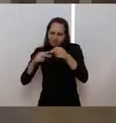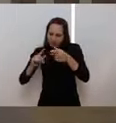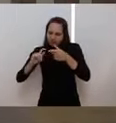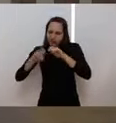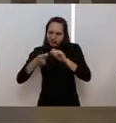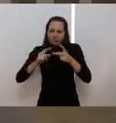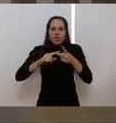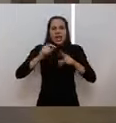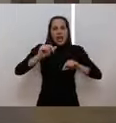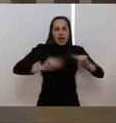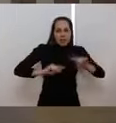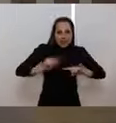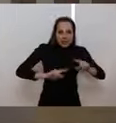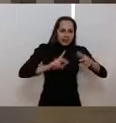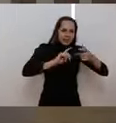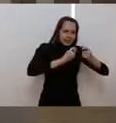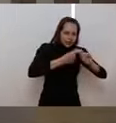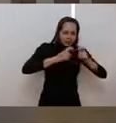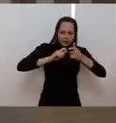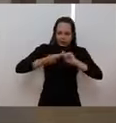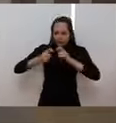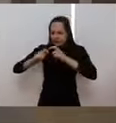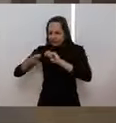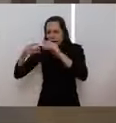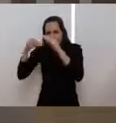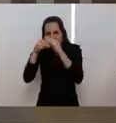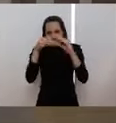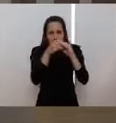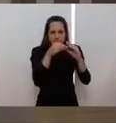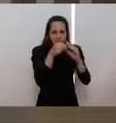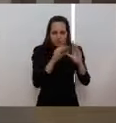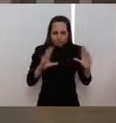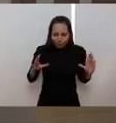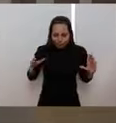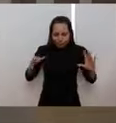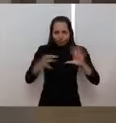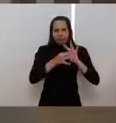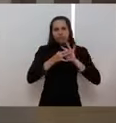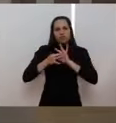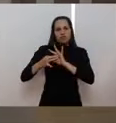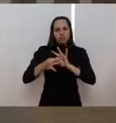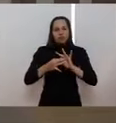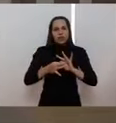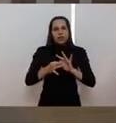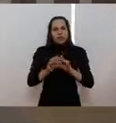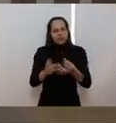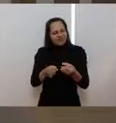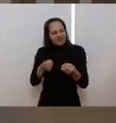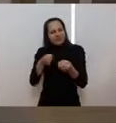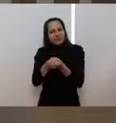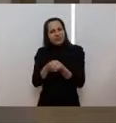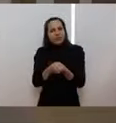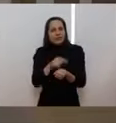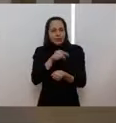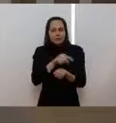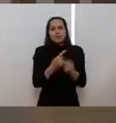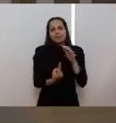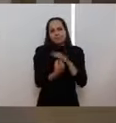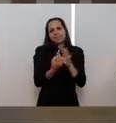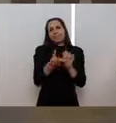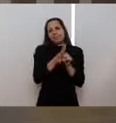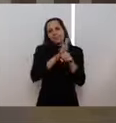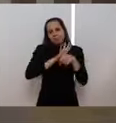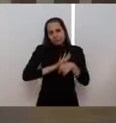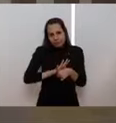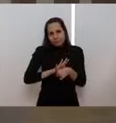garantizar que todos los esfuerzos se canalicen para poder hacerle frente al evento particular en este caso pues la pandemia